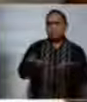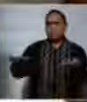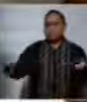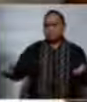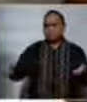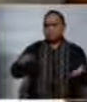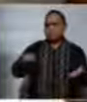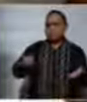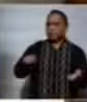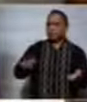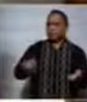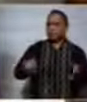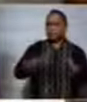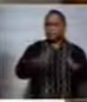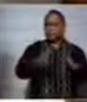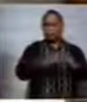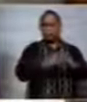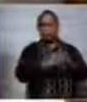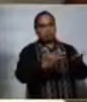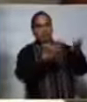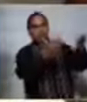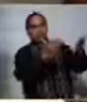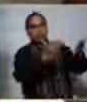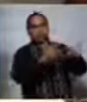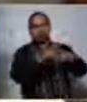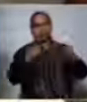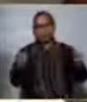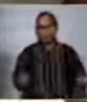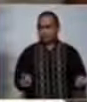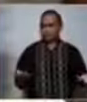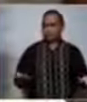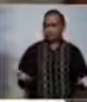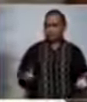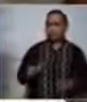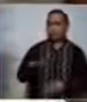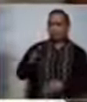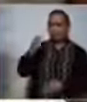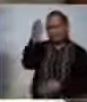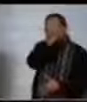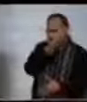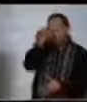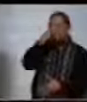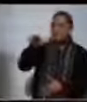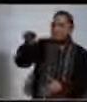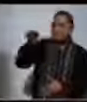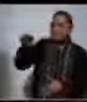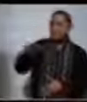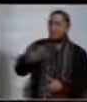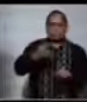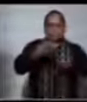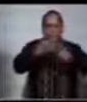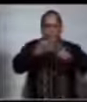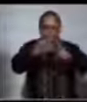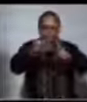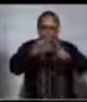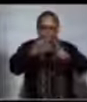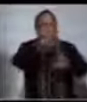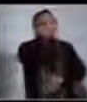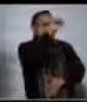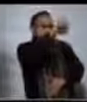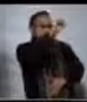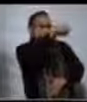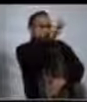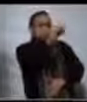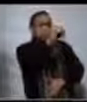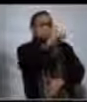un terreno con construcción. Bueno, Claro. se solicita el orden de cateo. Para ingresar, tocamos la puerta, se le pide